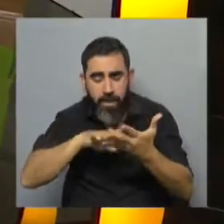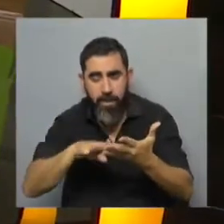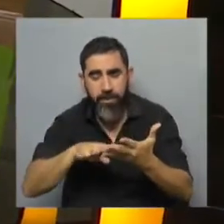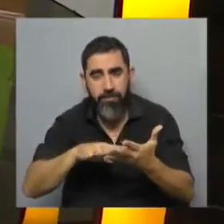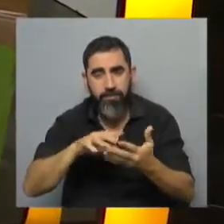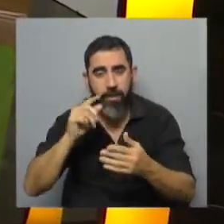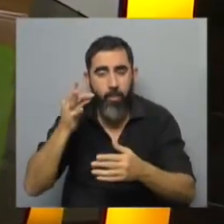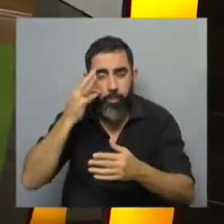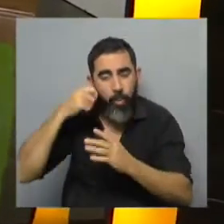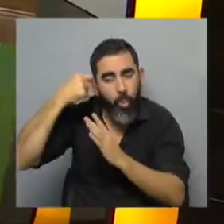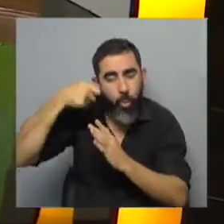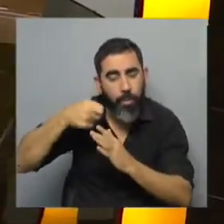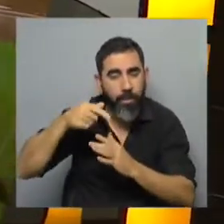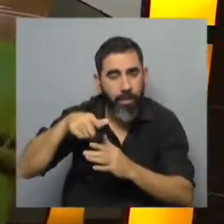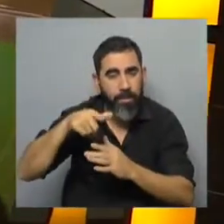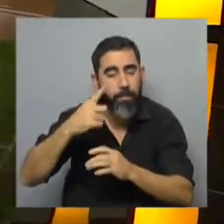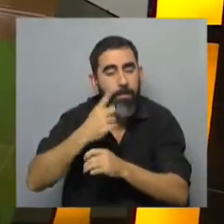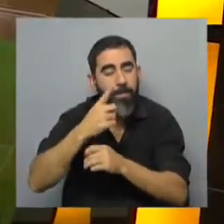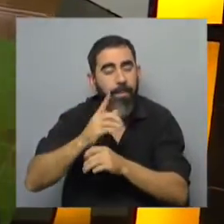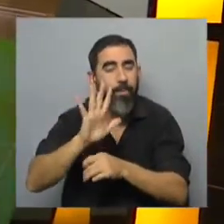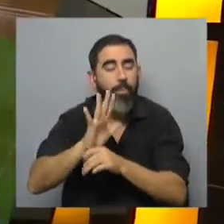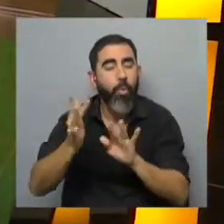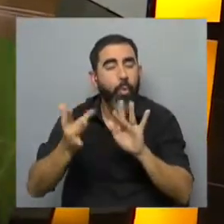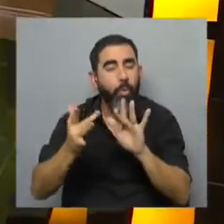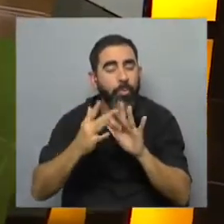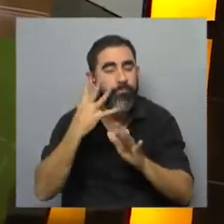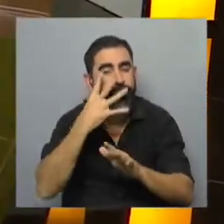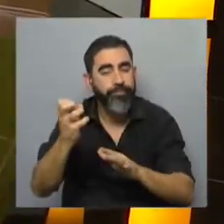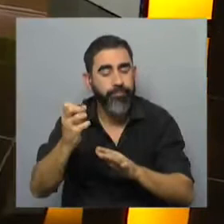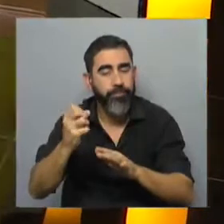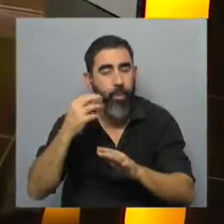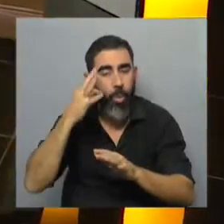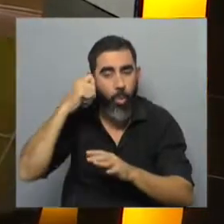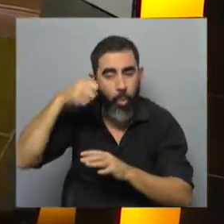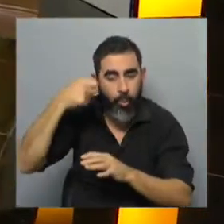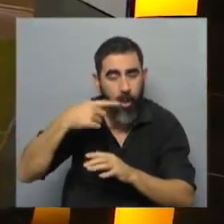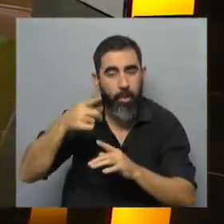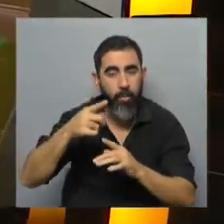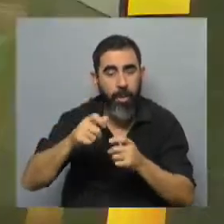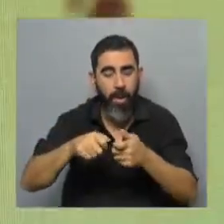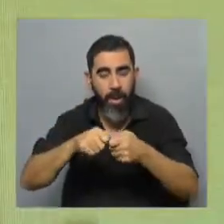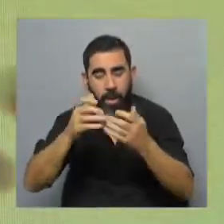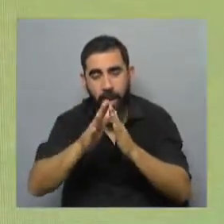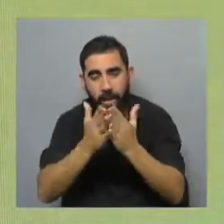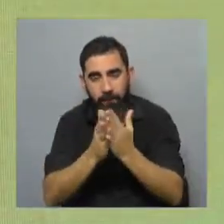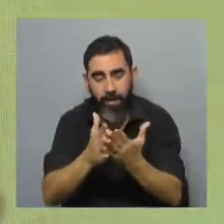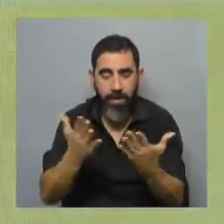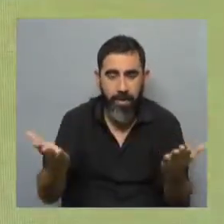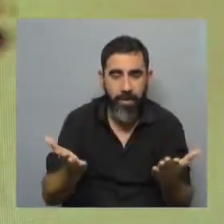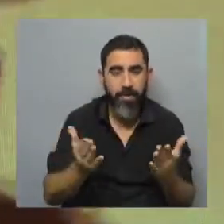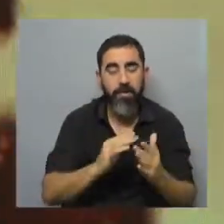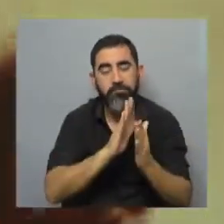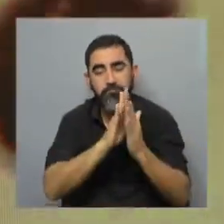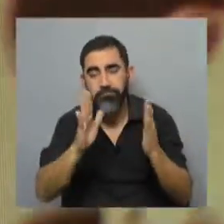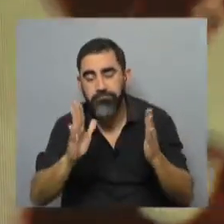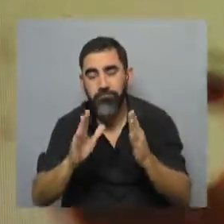ver documentales. Ahí me parece que fue el primer llamador, los documentales. Después me pasé para las enciclopedias, una tras otra. Y bueno,